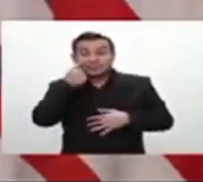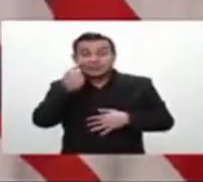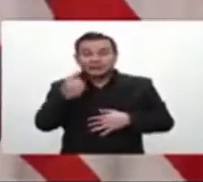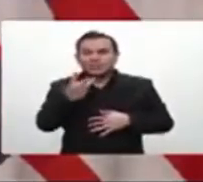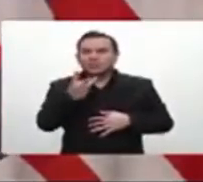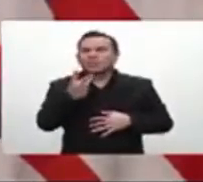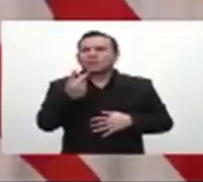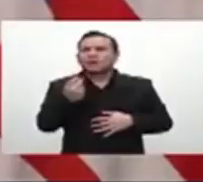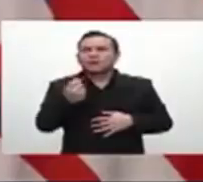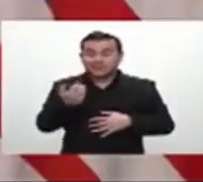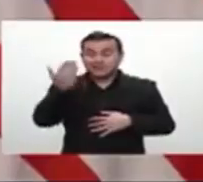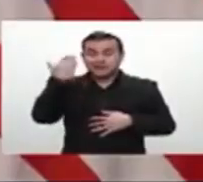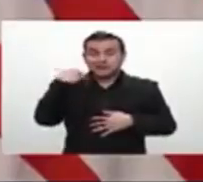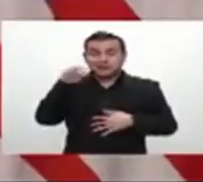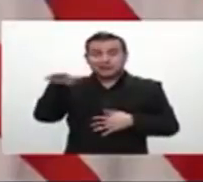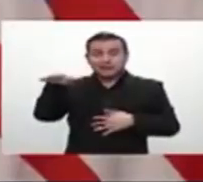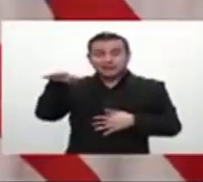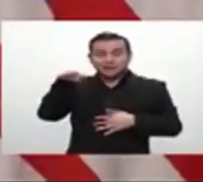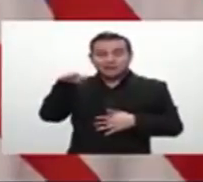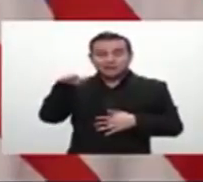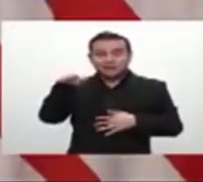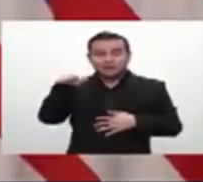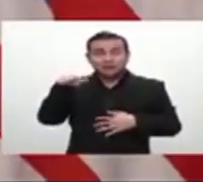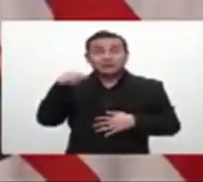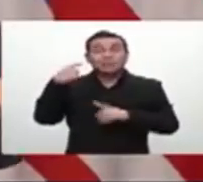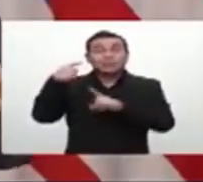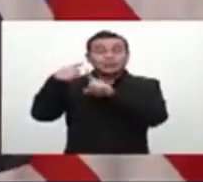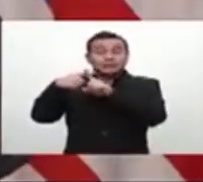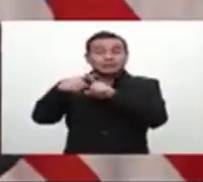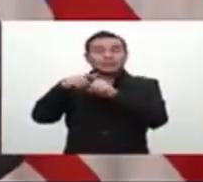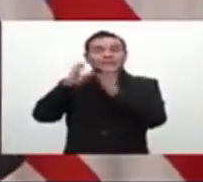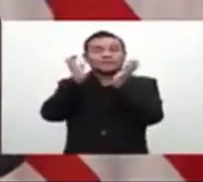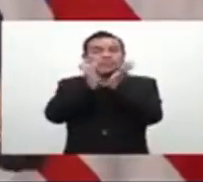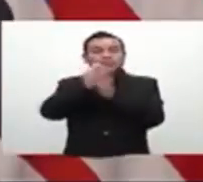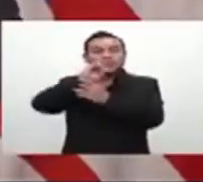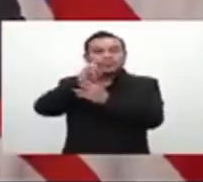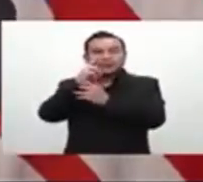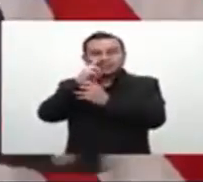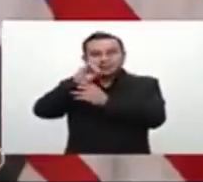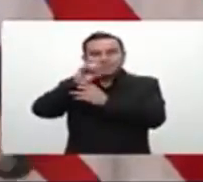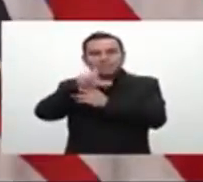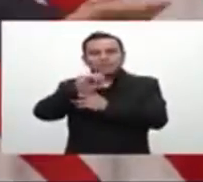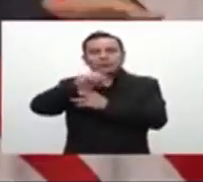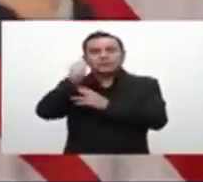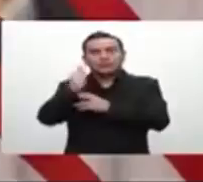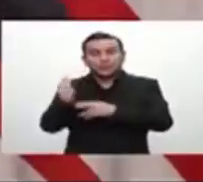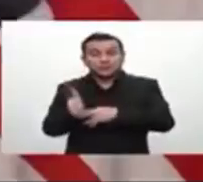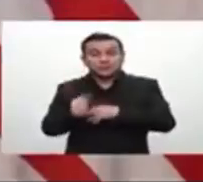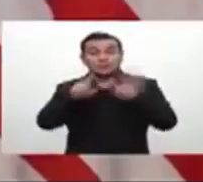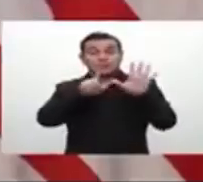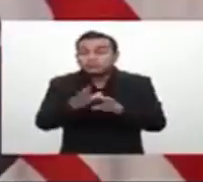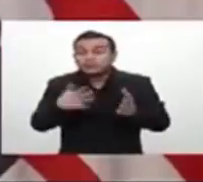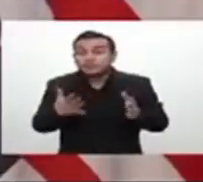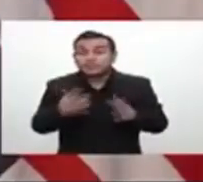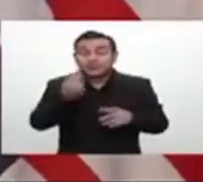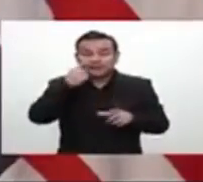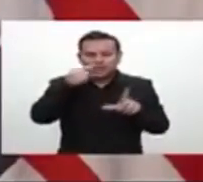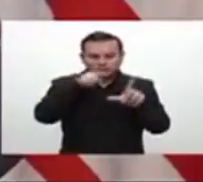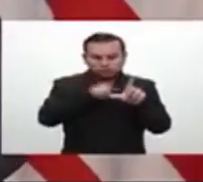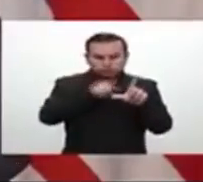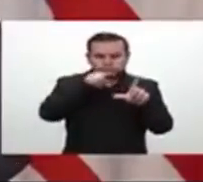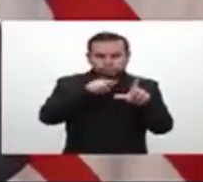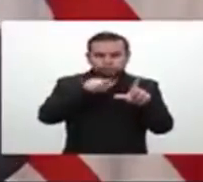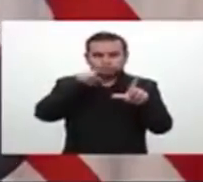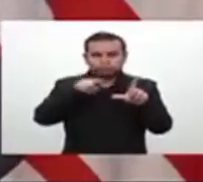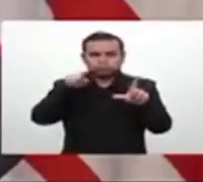cuantos más se llama de pandemia desde marzo marzo abril mayo junio julio agosto seis meses de pandemia si ustedes revisan cómo han subido las cifras del gobierno